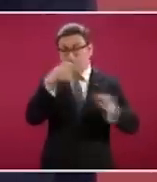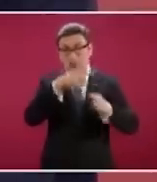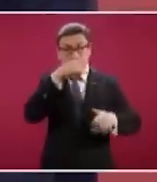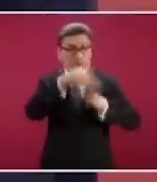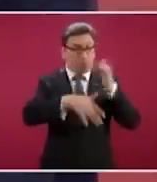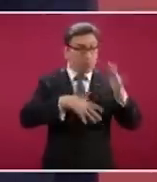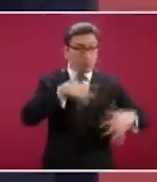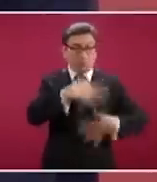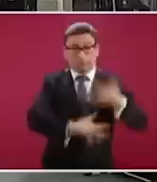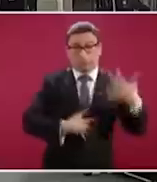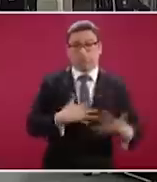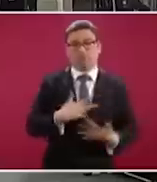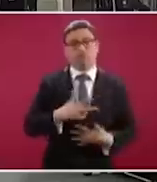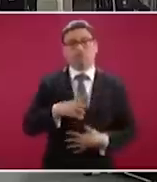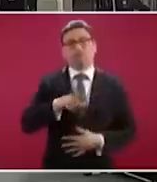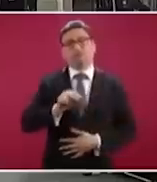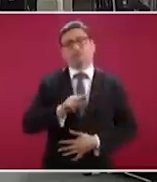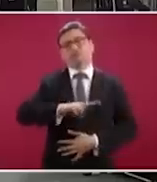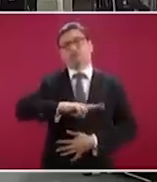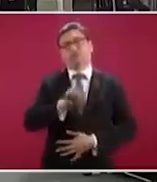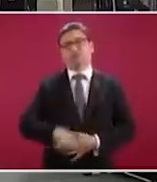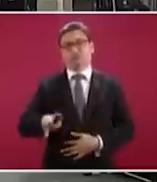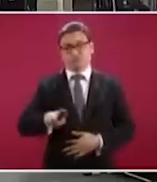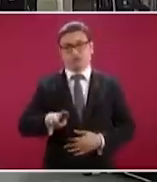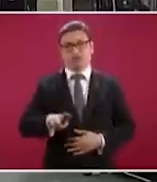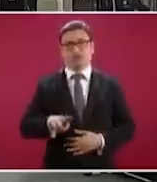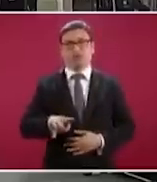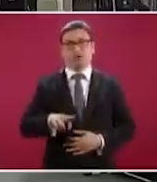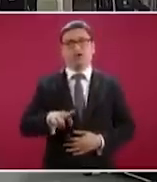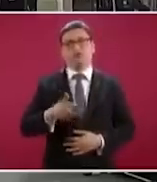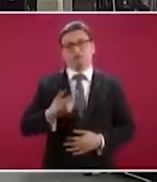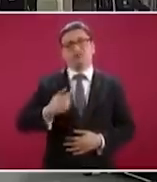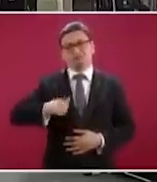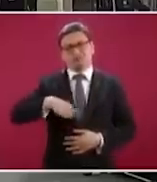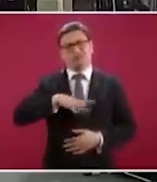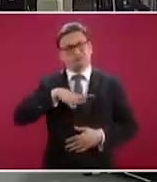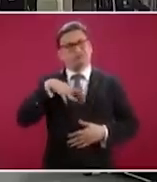Nunca. Y luché